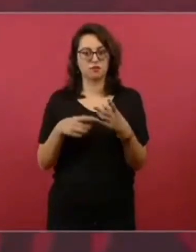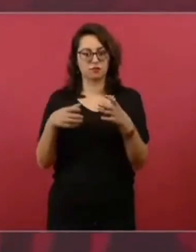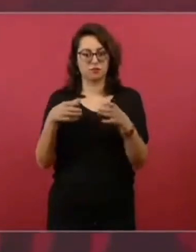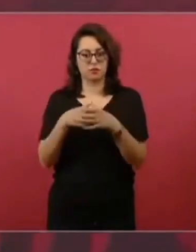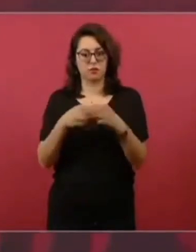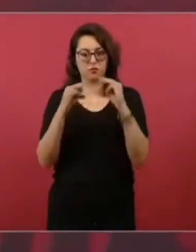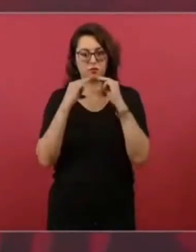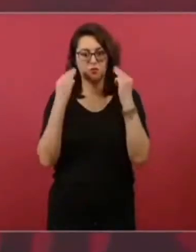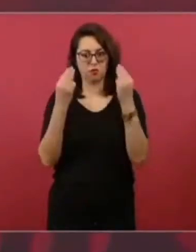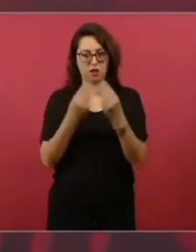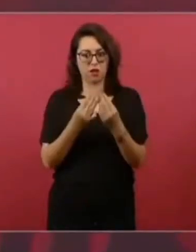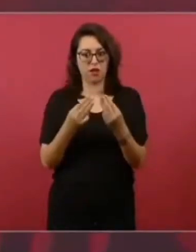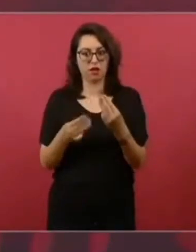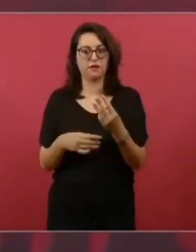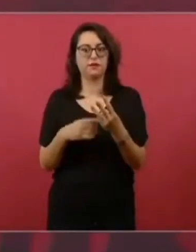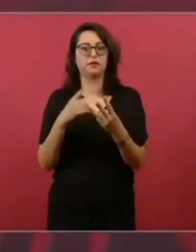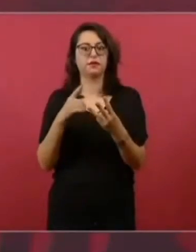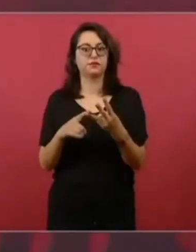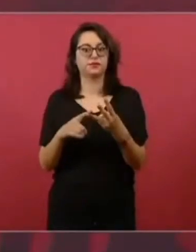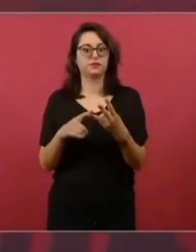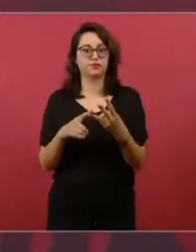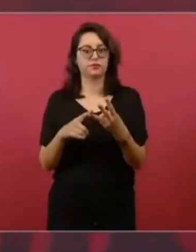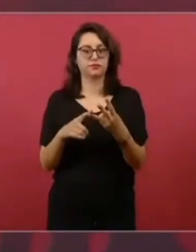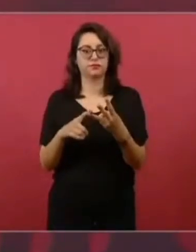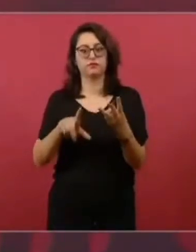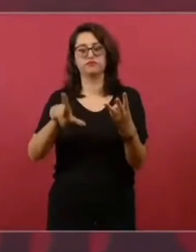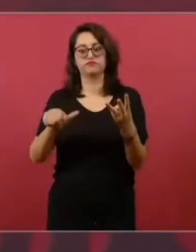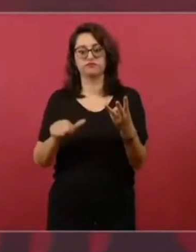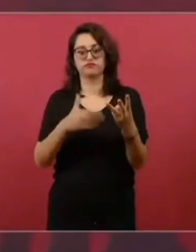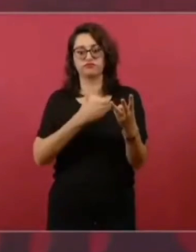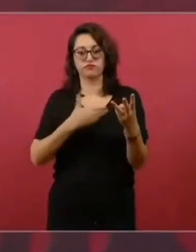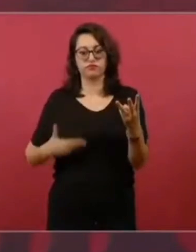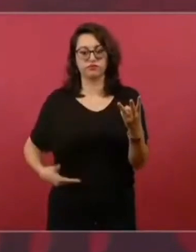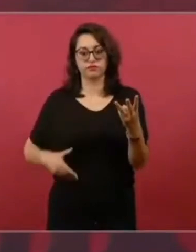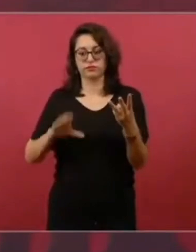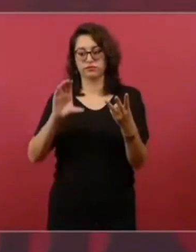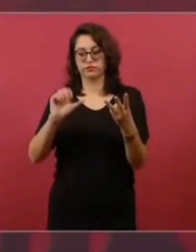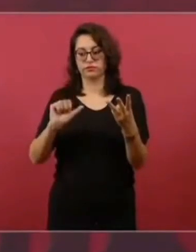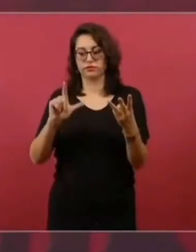más con Calderón,